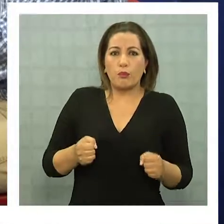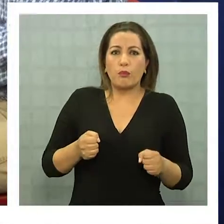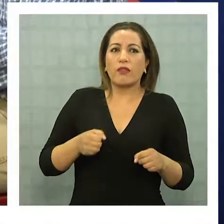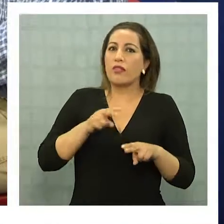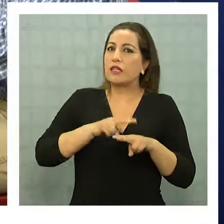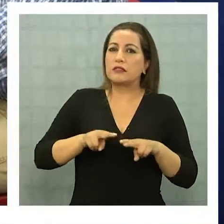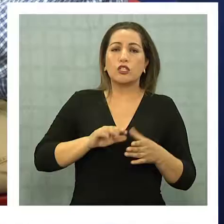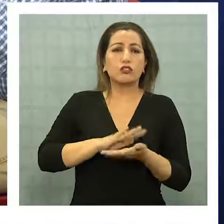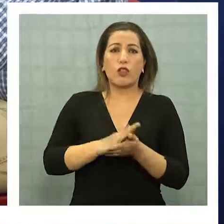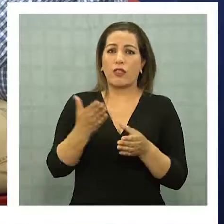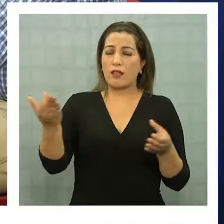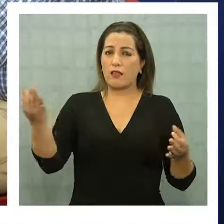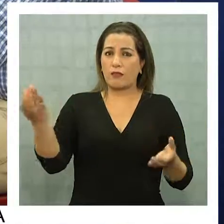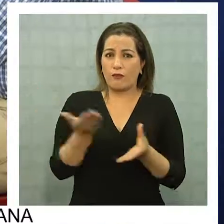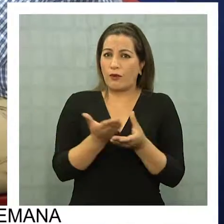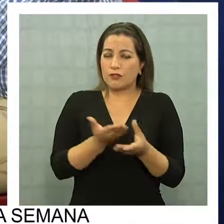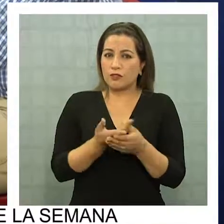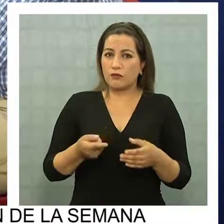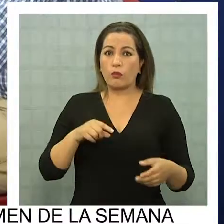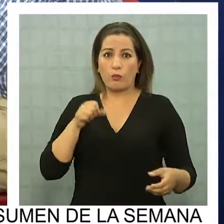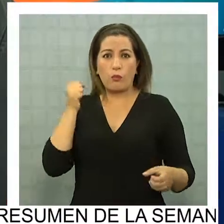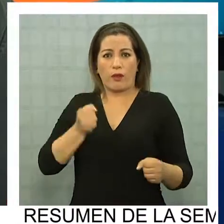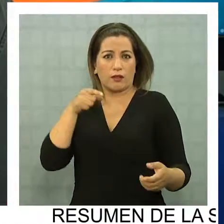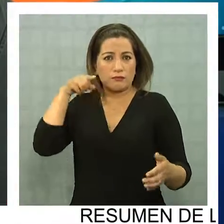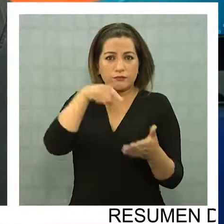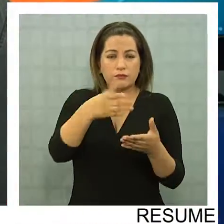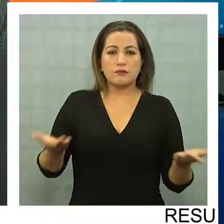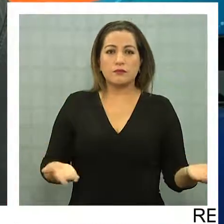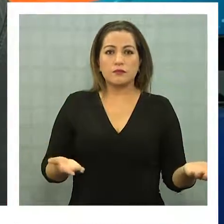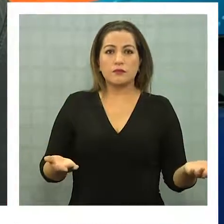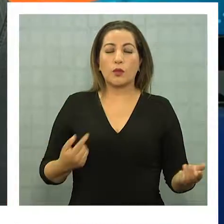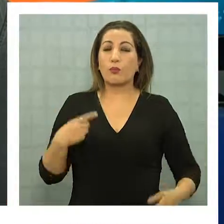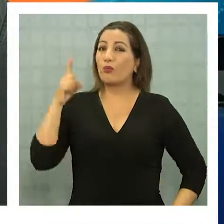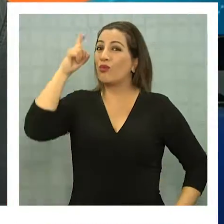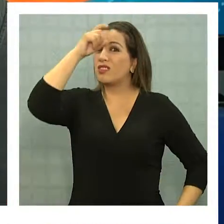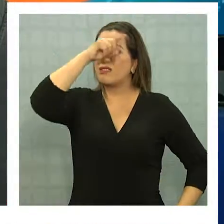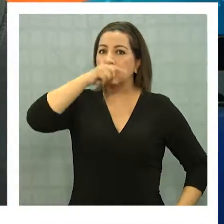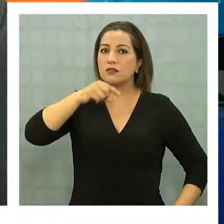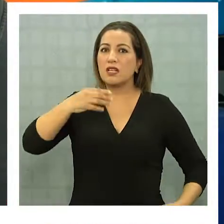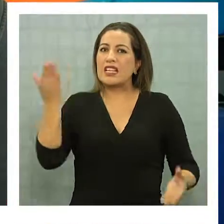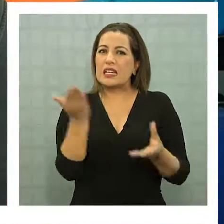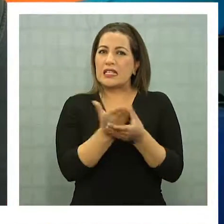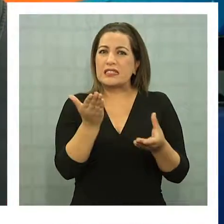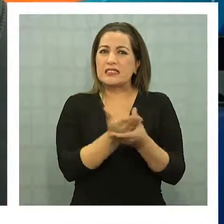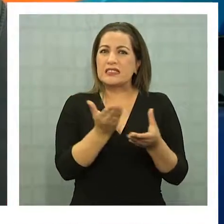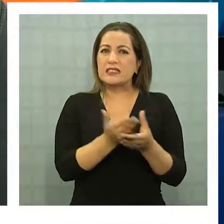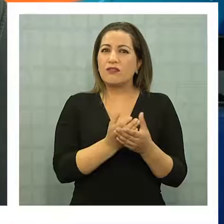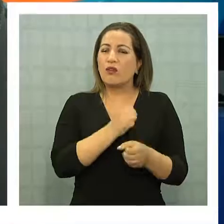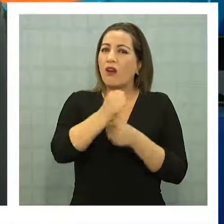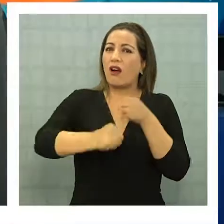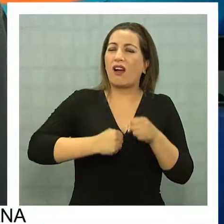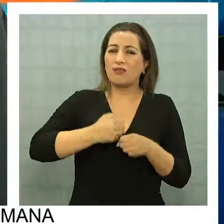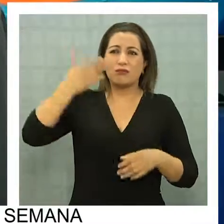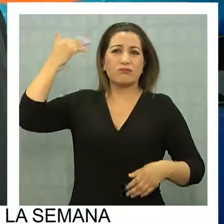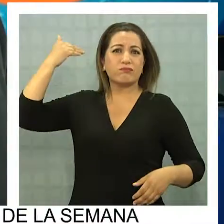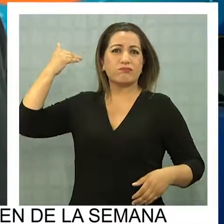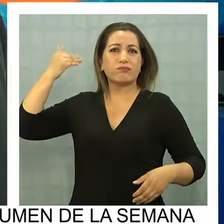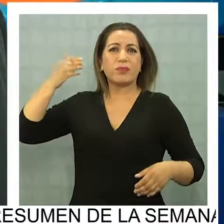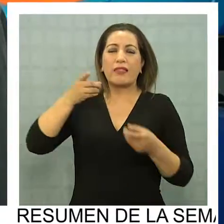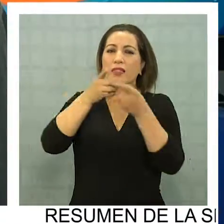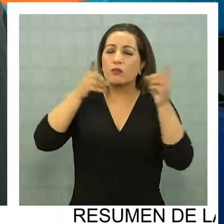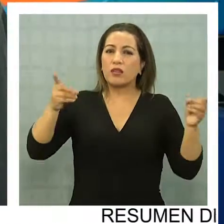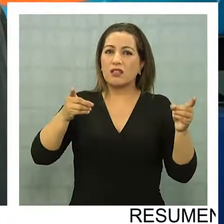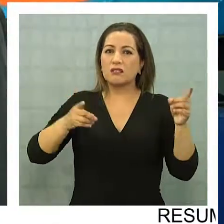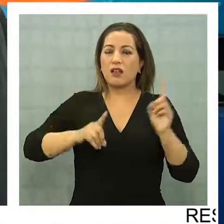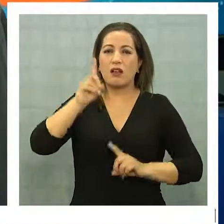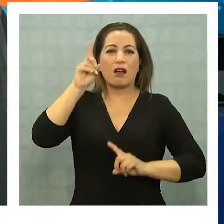llegar a esos archivos que tú señalas? Lo que pasa es que es muy complejo, porque que se hayan destruido archivos en años ya de periodo democrático.